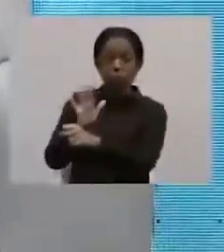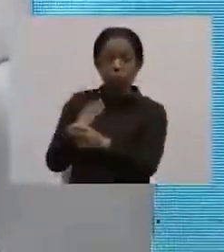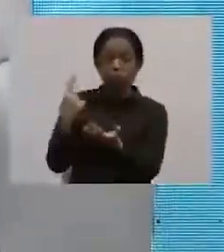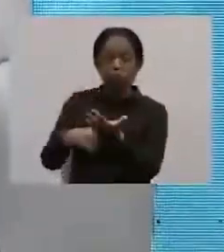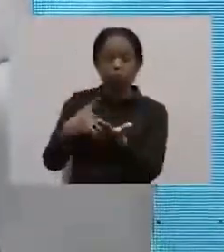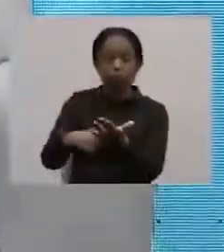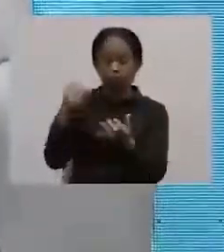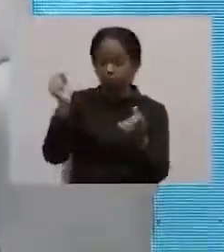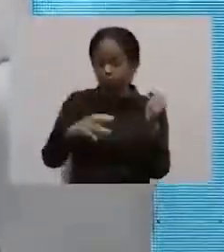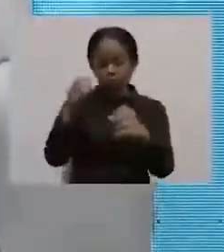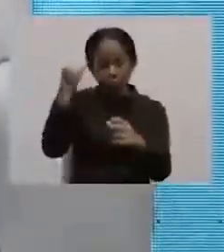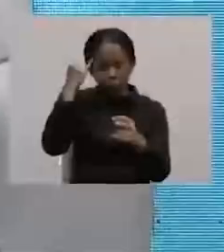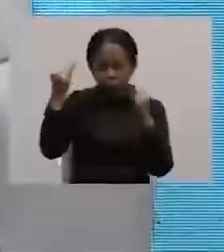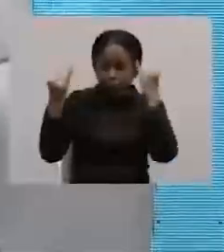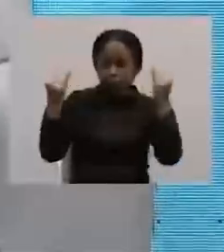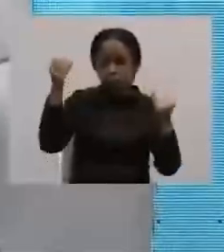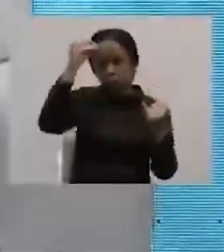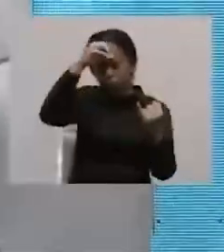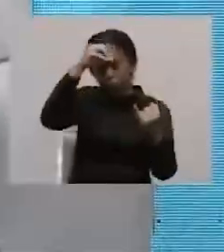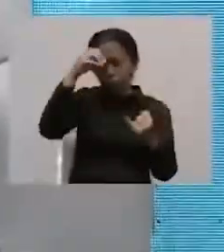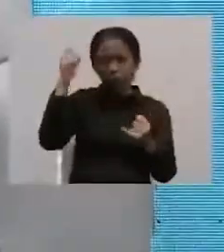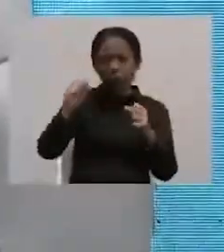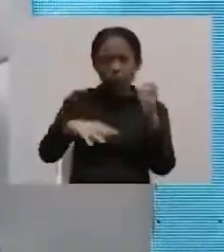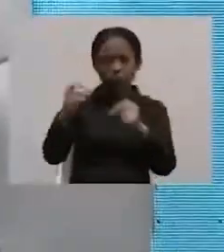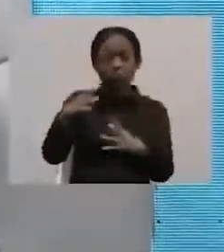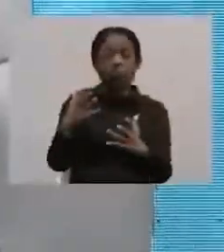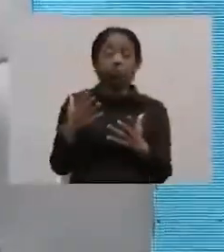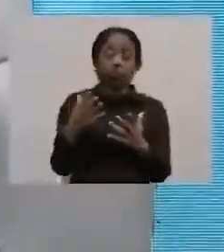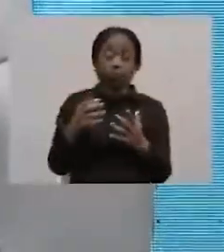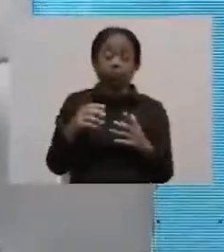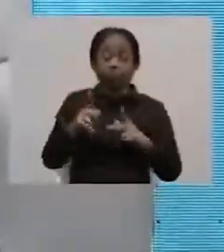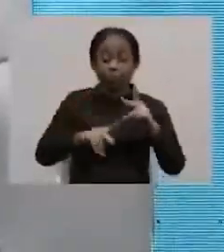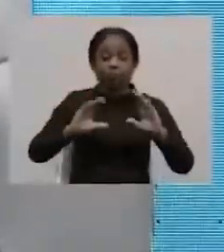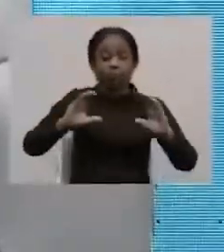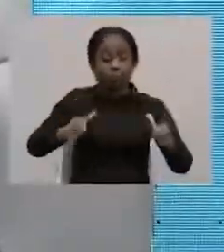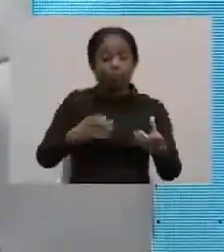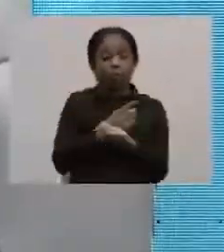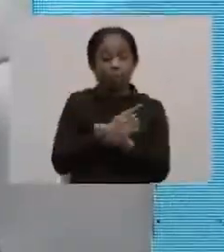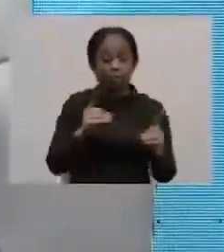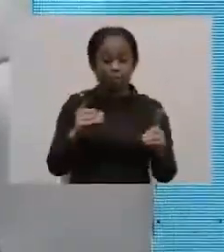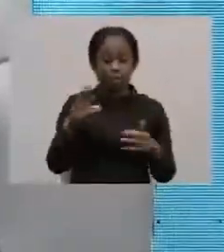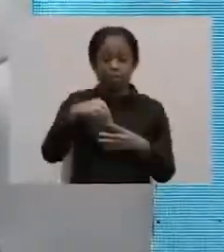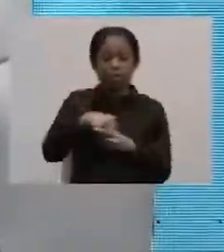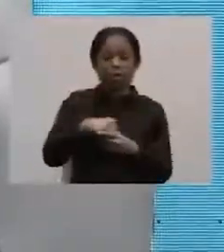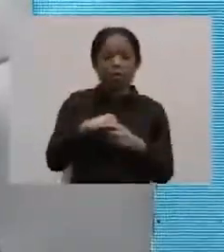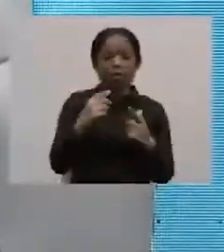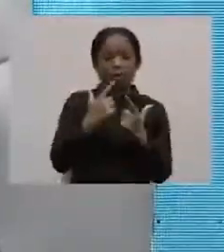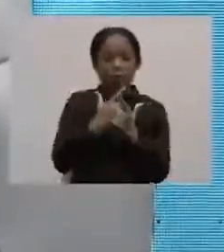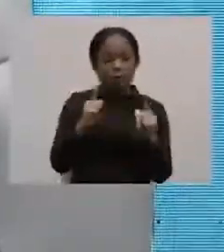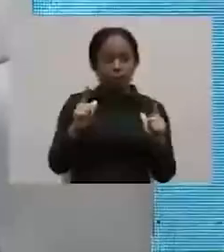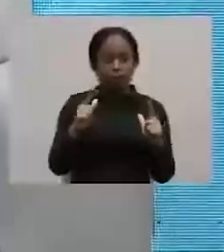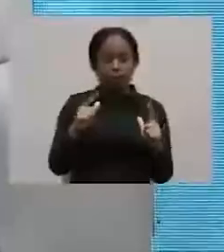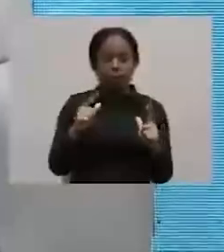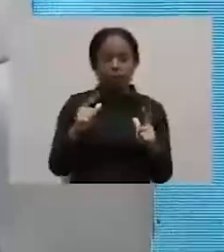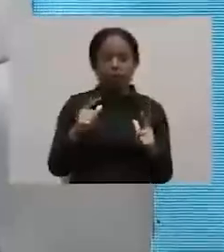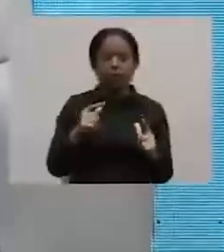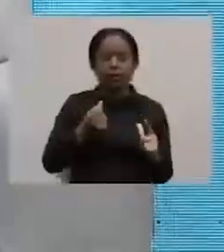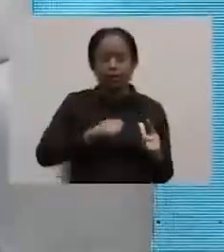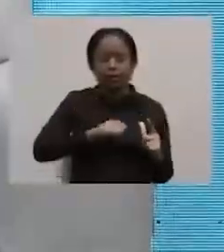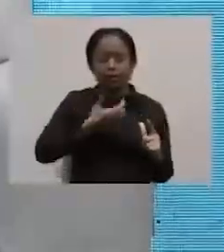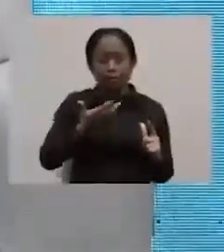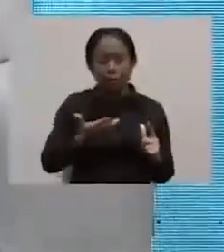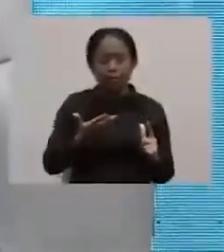ideas. Una sociedad democrática tiene entre sus sellos de identidad la libertad de expresión, la